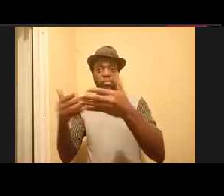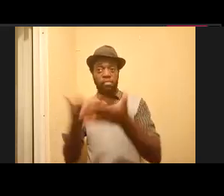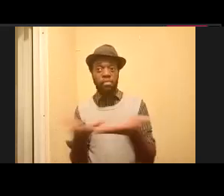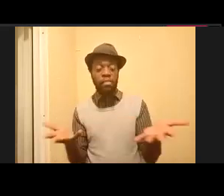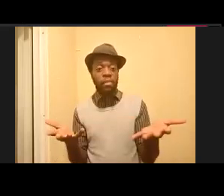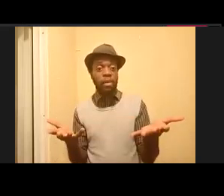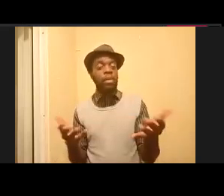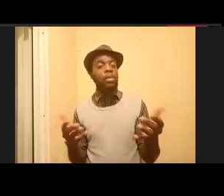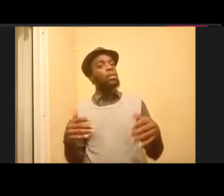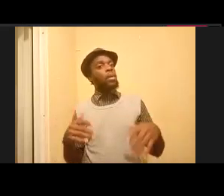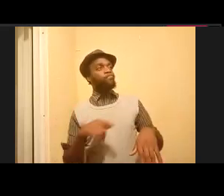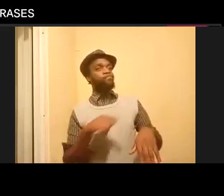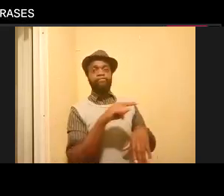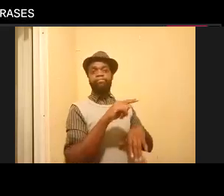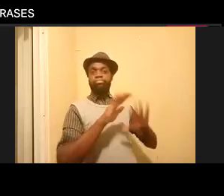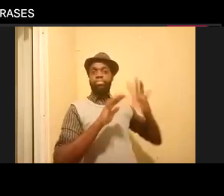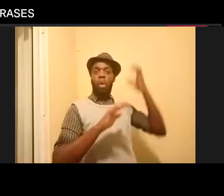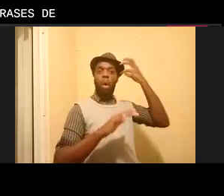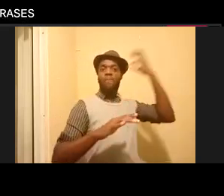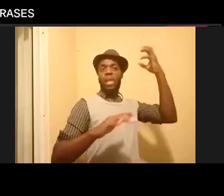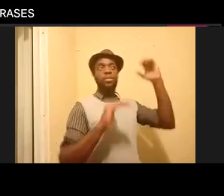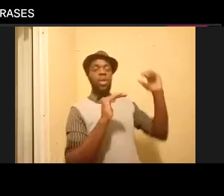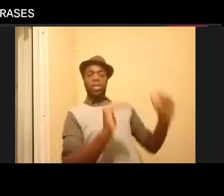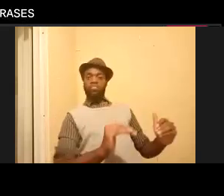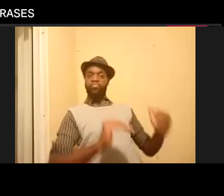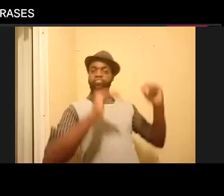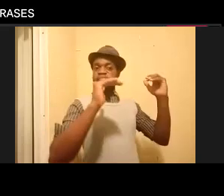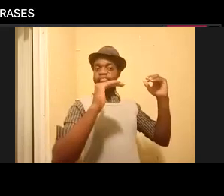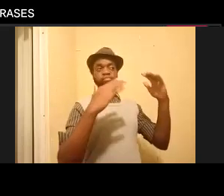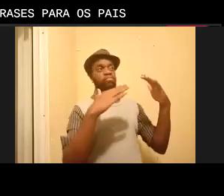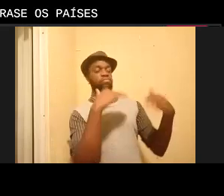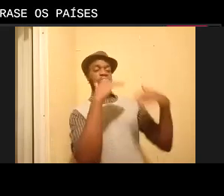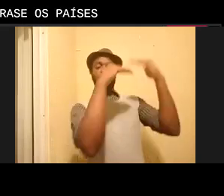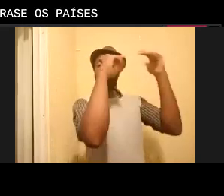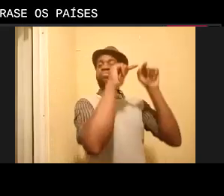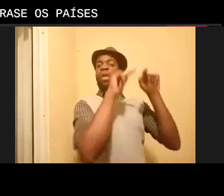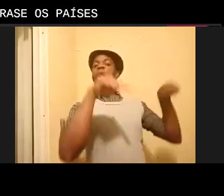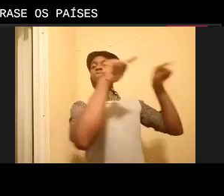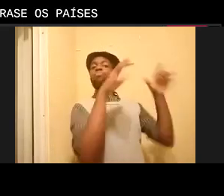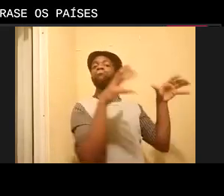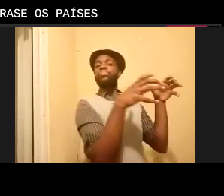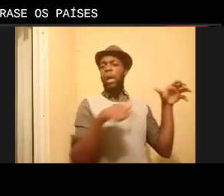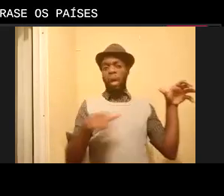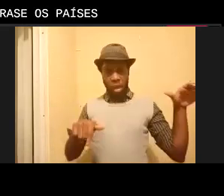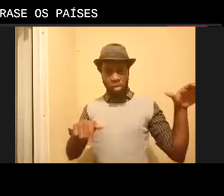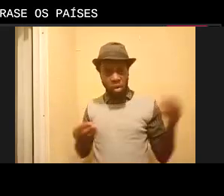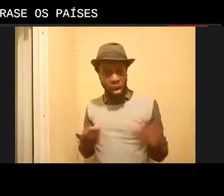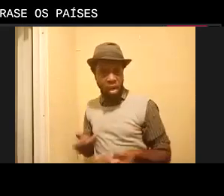y clase hegemónica de los países, lo que no les interesa en sí es prevenir